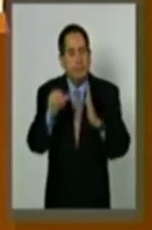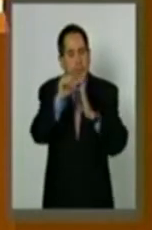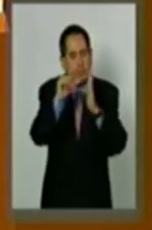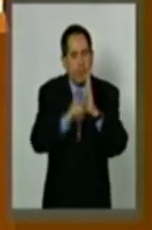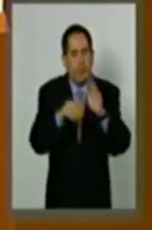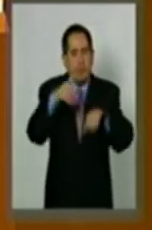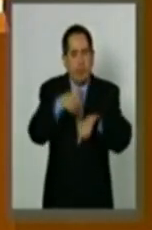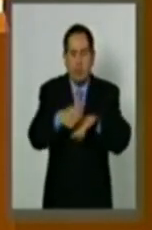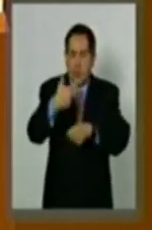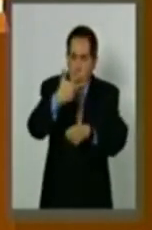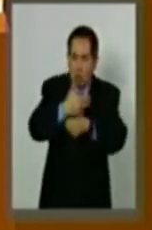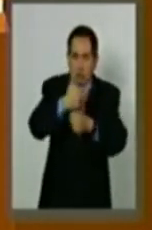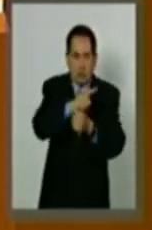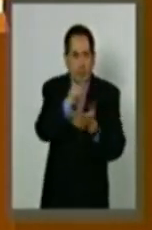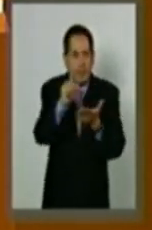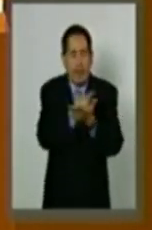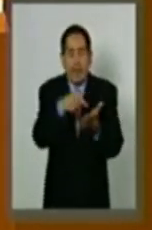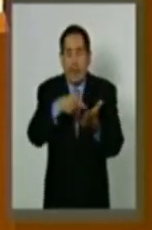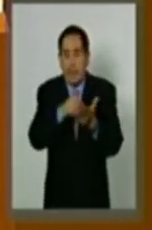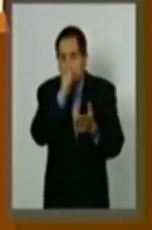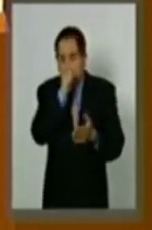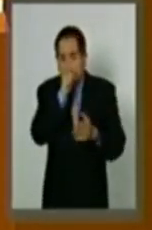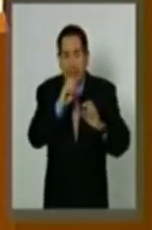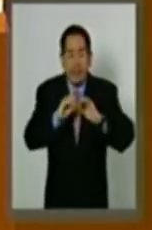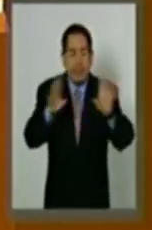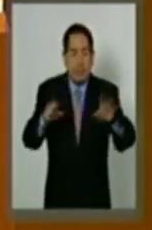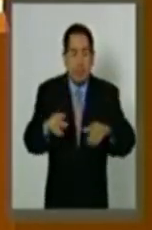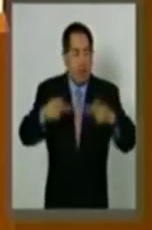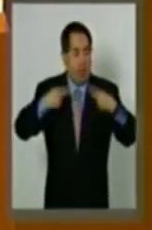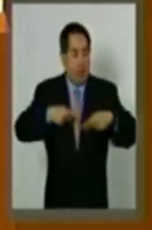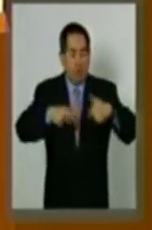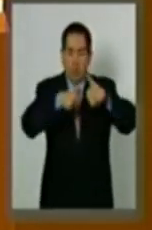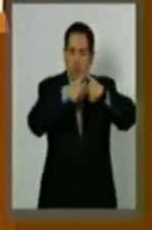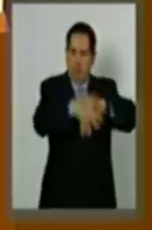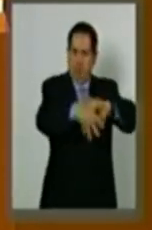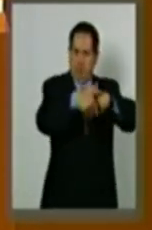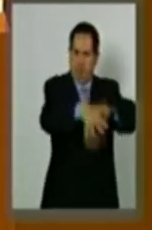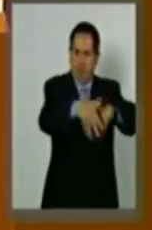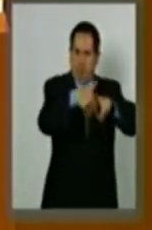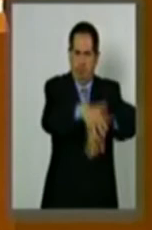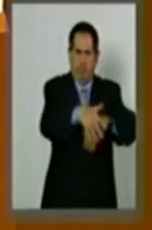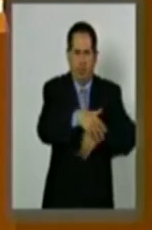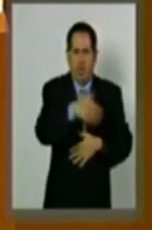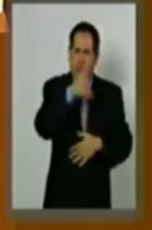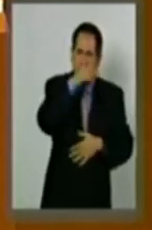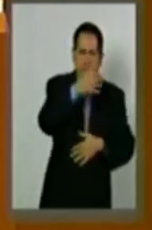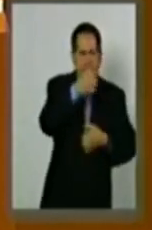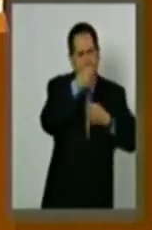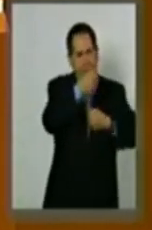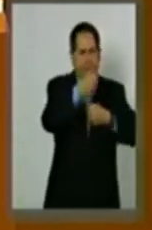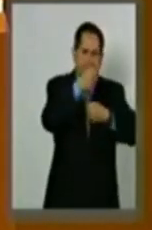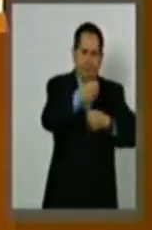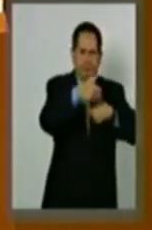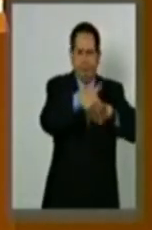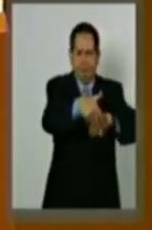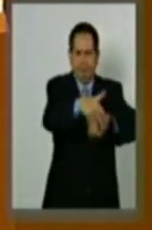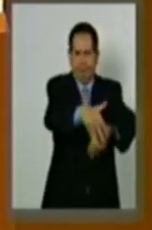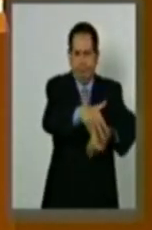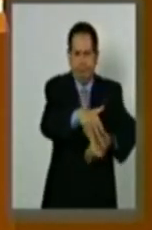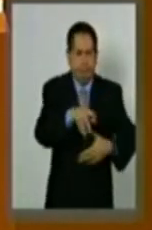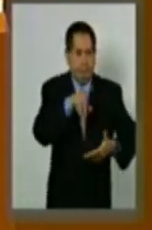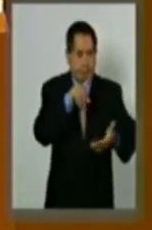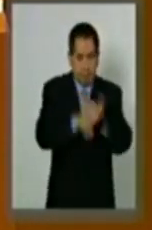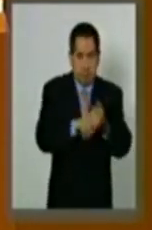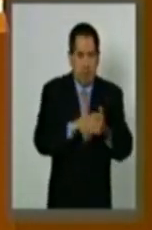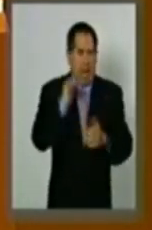artículo 8 de la ley establece que las movilizaciones de protesta social que tengan